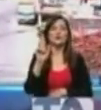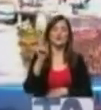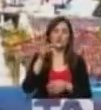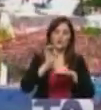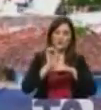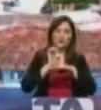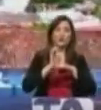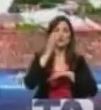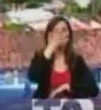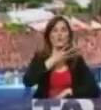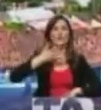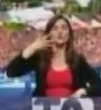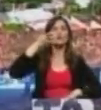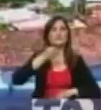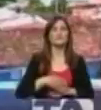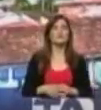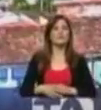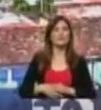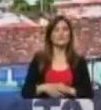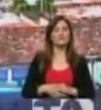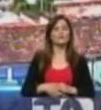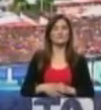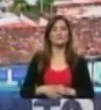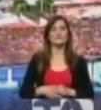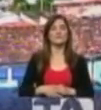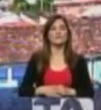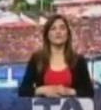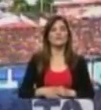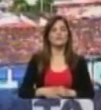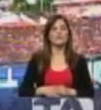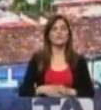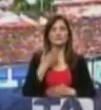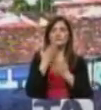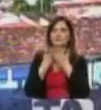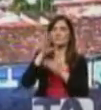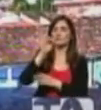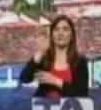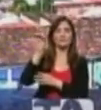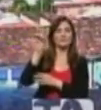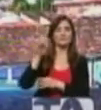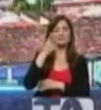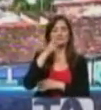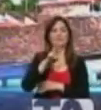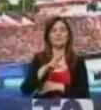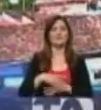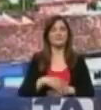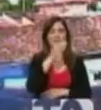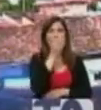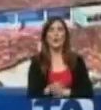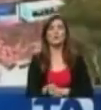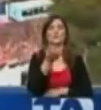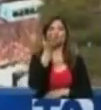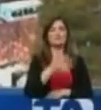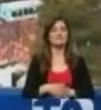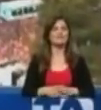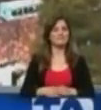hermoso paisaje el que nos permite observar y apreciar a esta hora de la mañana el sistema integrado del ECU 911. Con esto les decimos buenos días